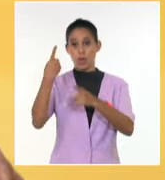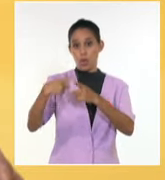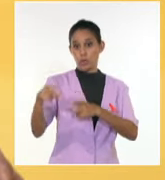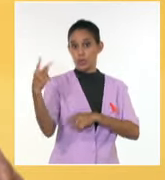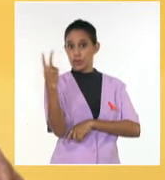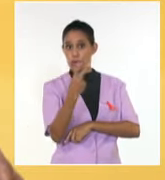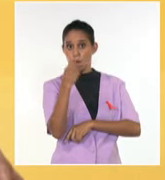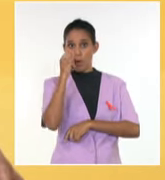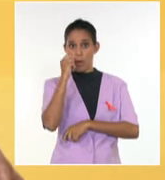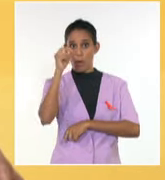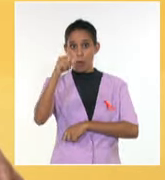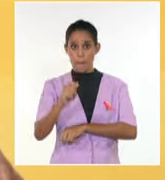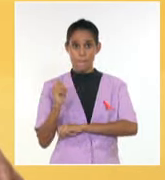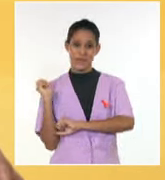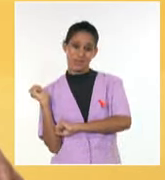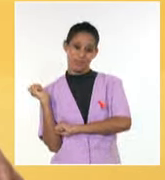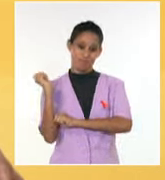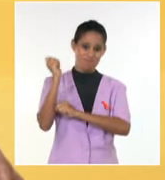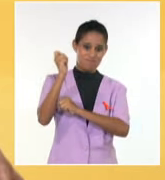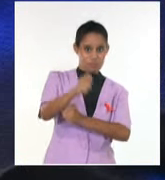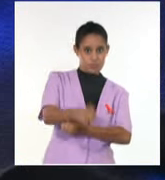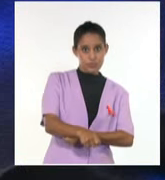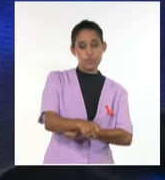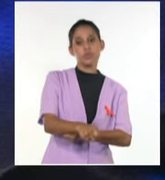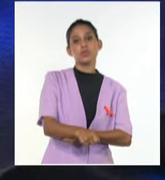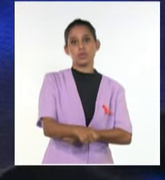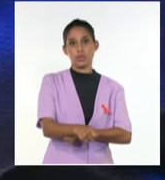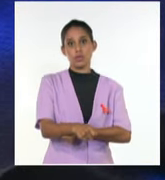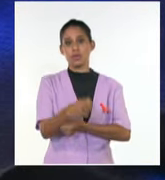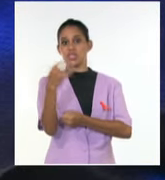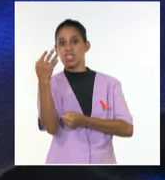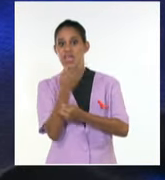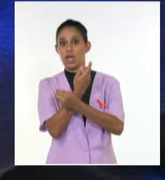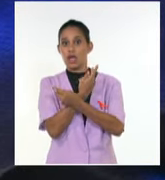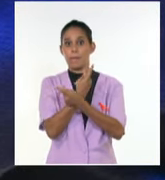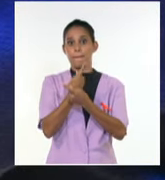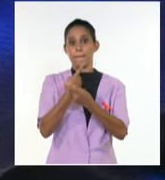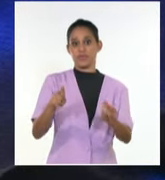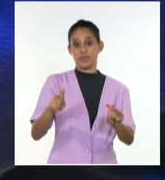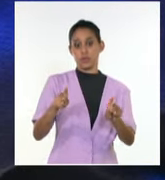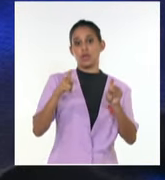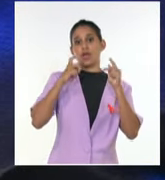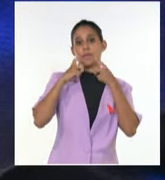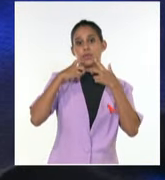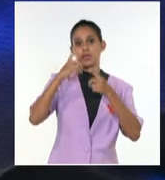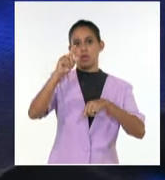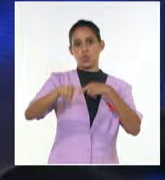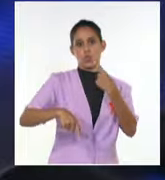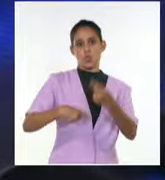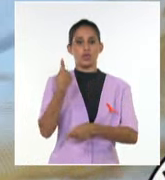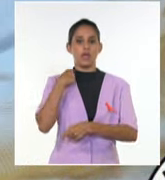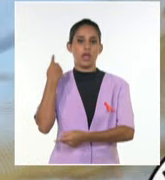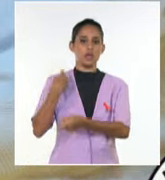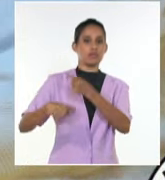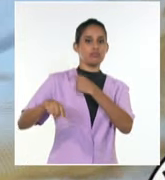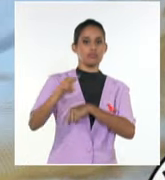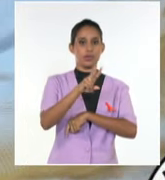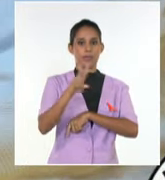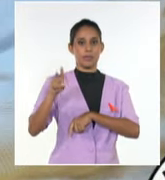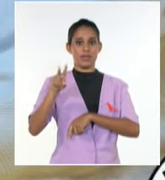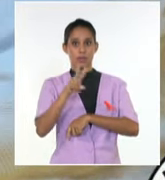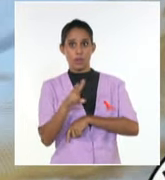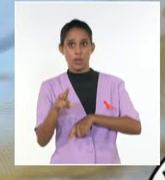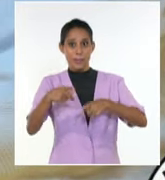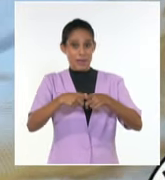la segunda pelea se vería ante el subcampeón mundial Tatsuro Saito, al quien él venció en la final de 2022, pero el japonés en este momento está